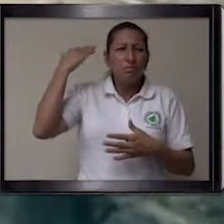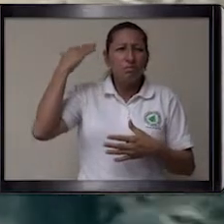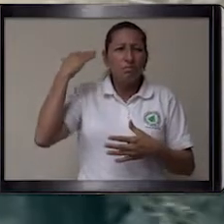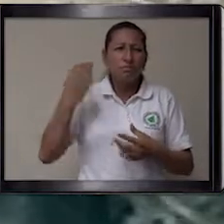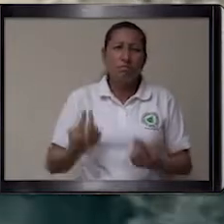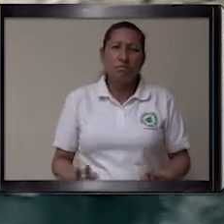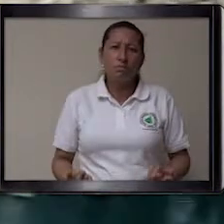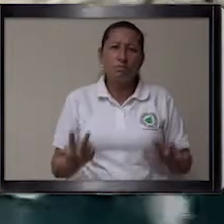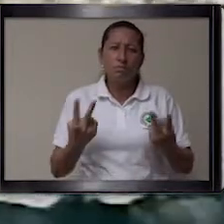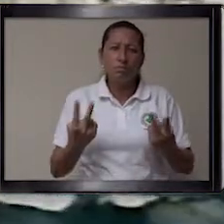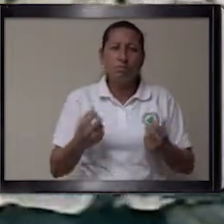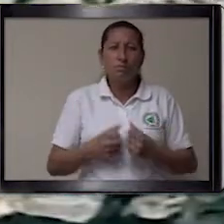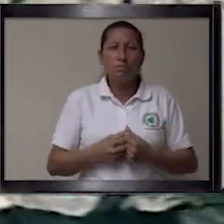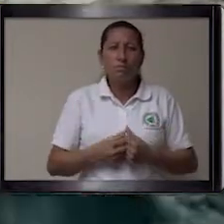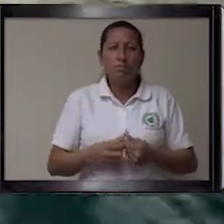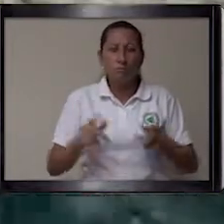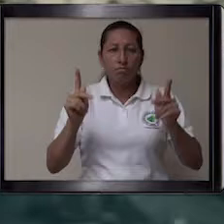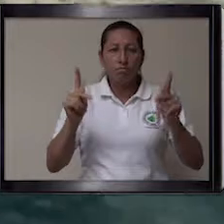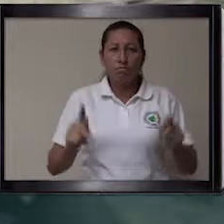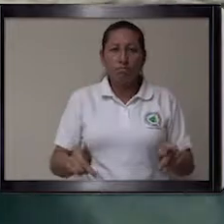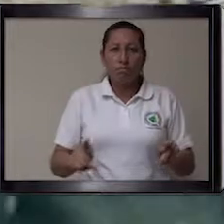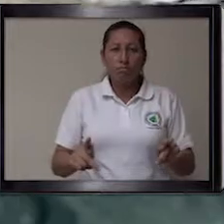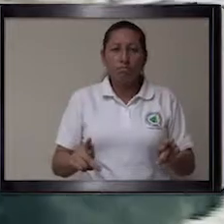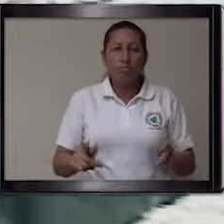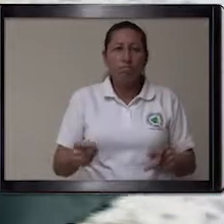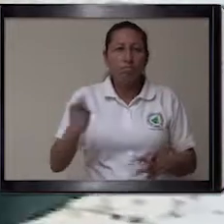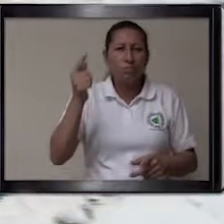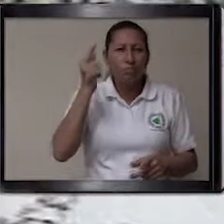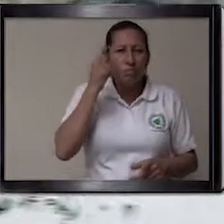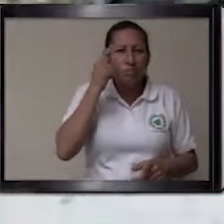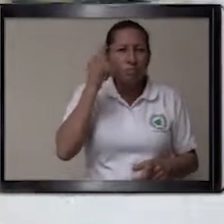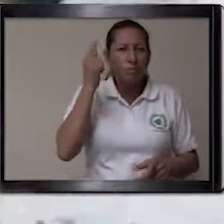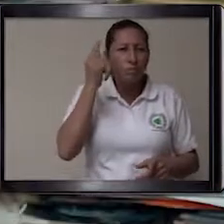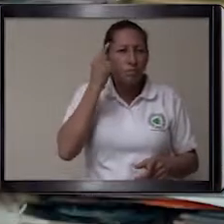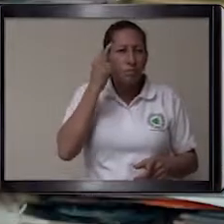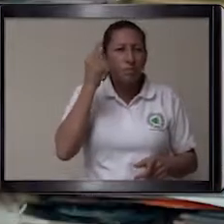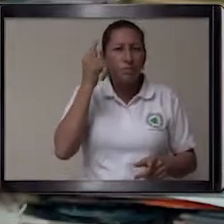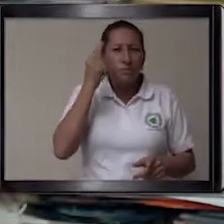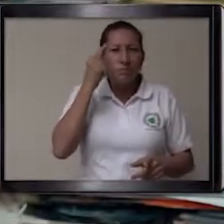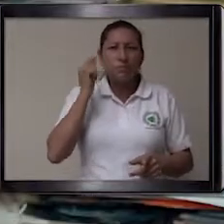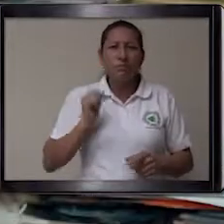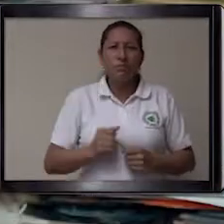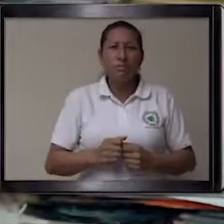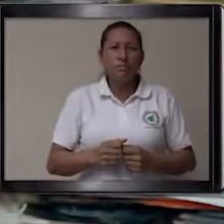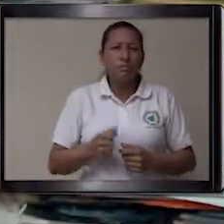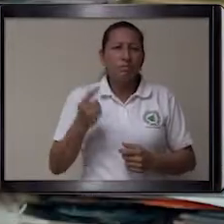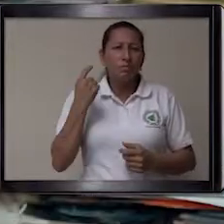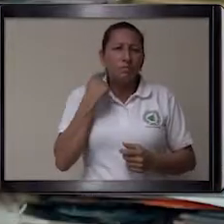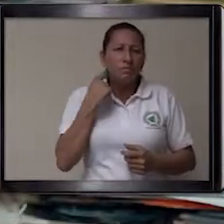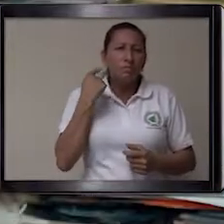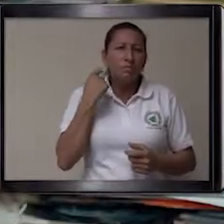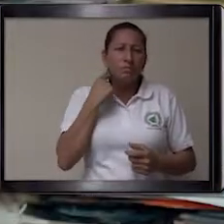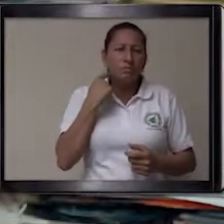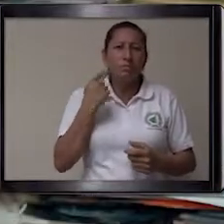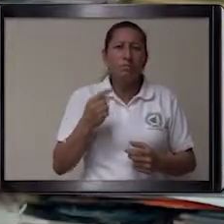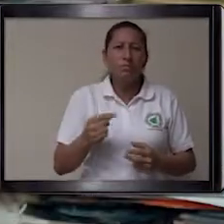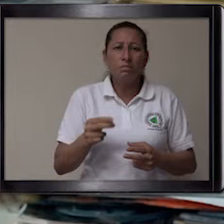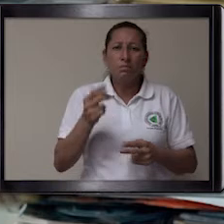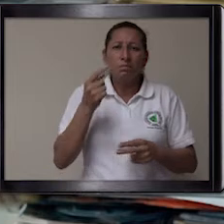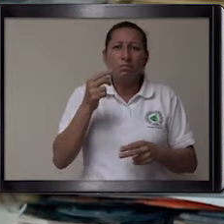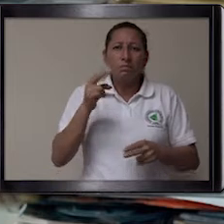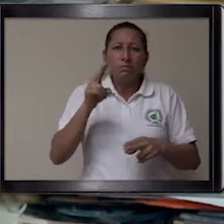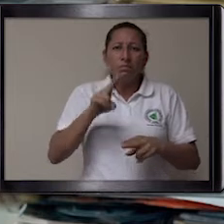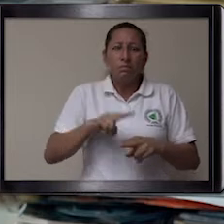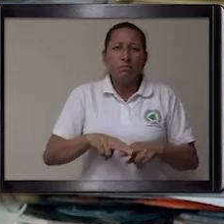sí sobrevive emocionalmente, pero su mente sufre de ansiedad y